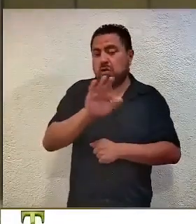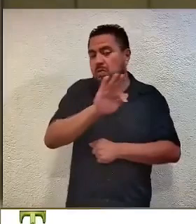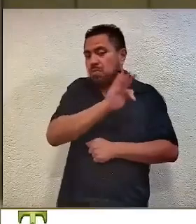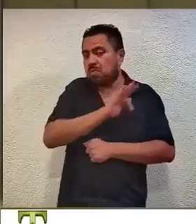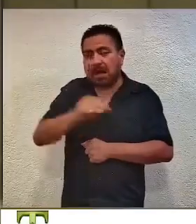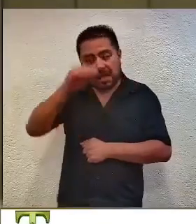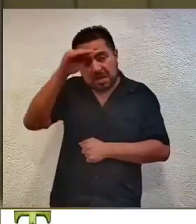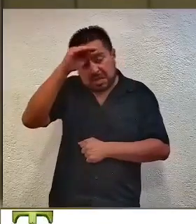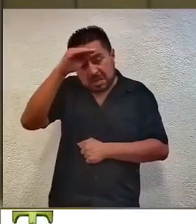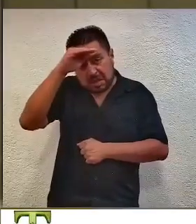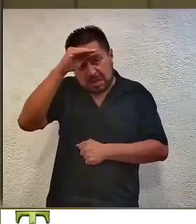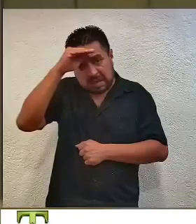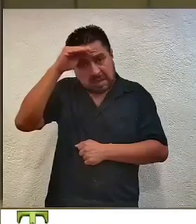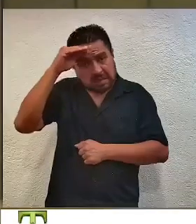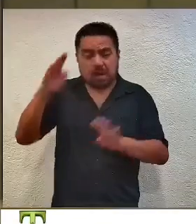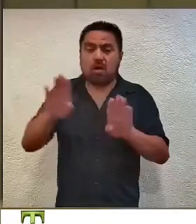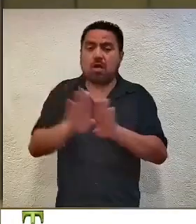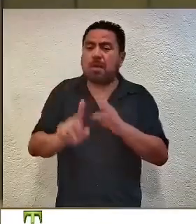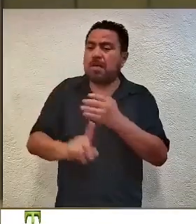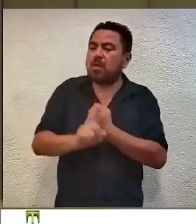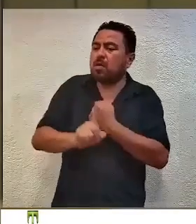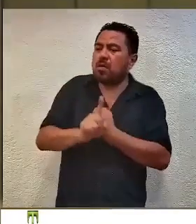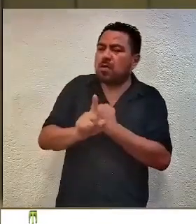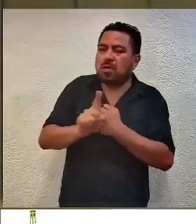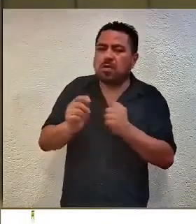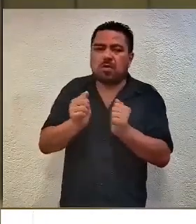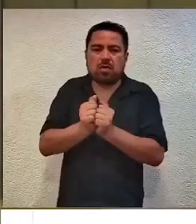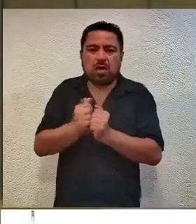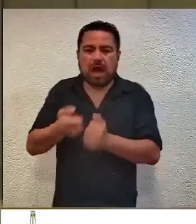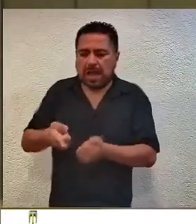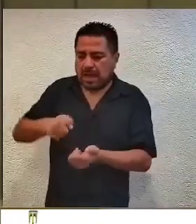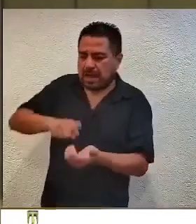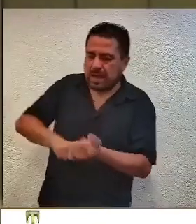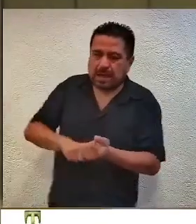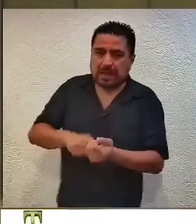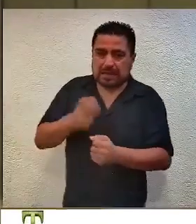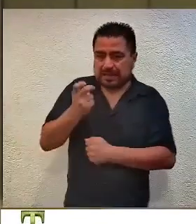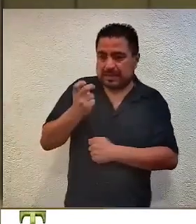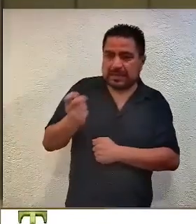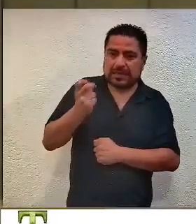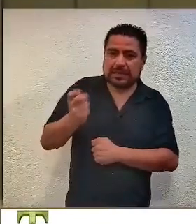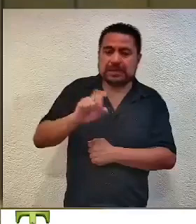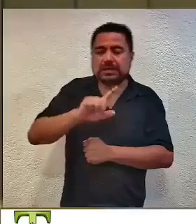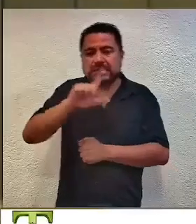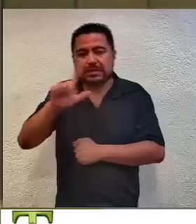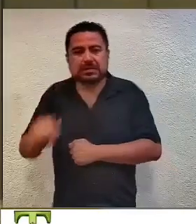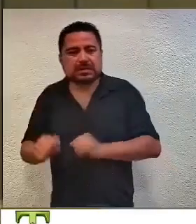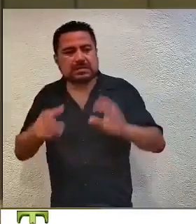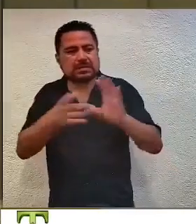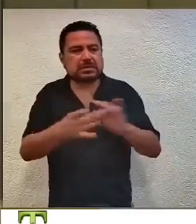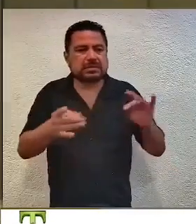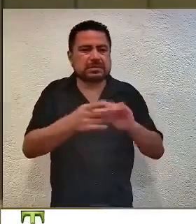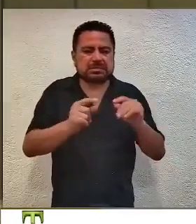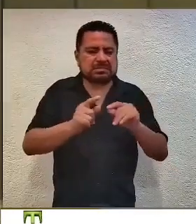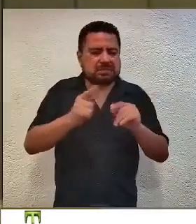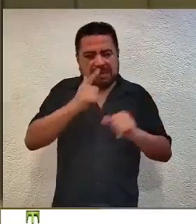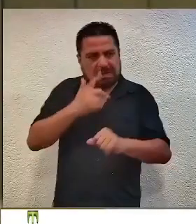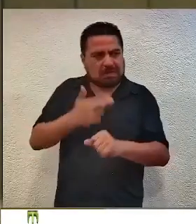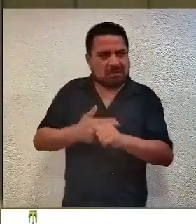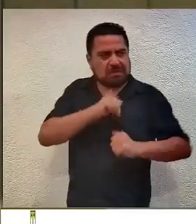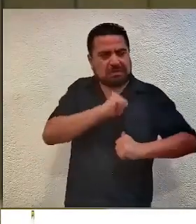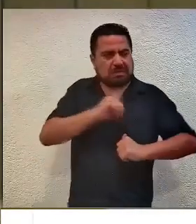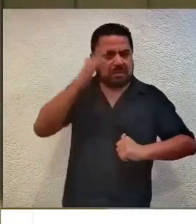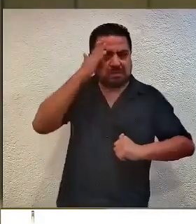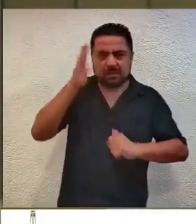considerarse como conflicto que surgió en su interior. De ahí que se sostenga la incompetencia de la